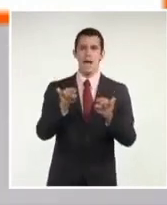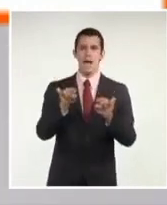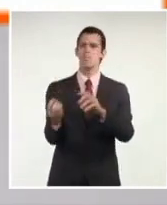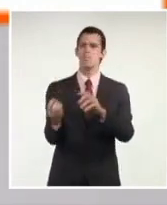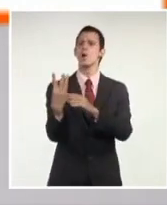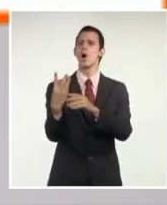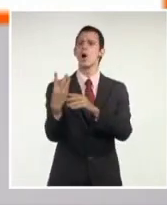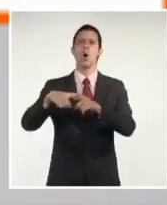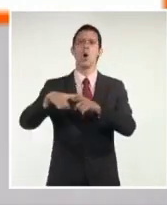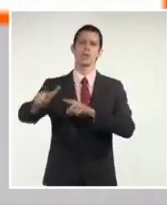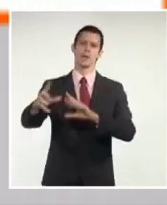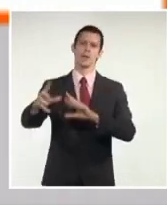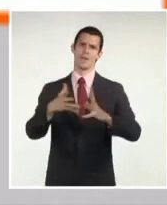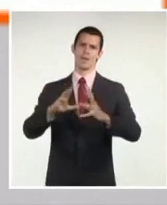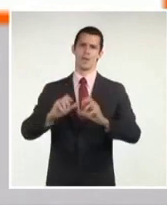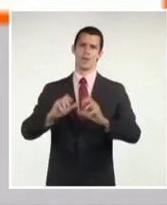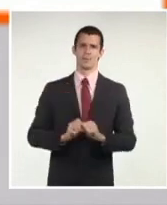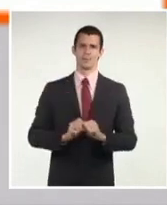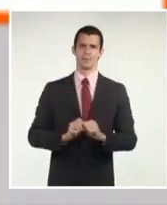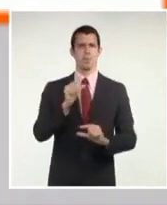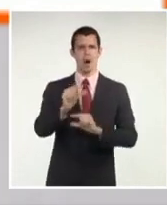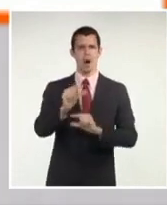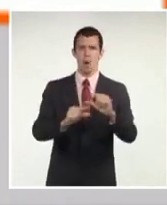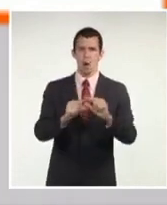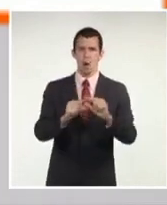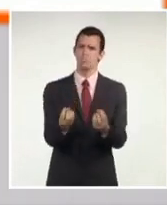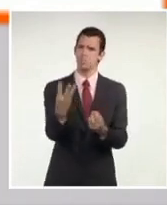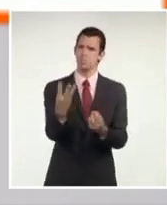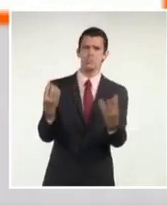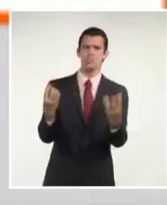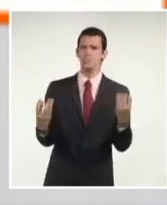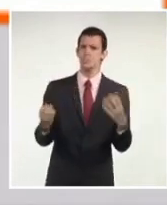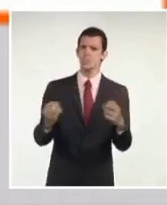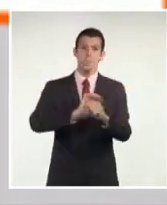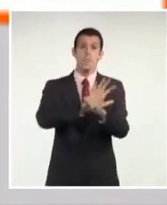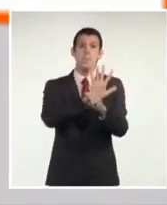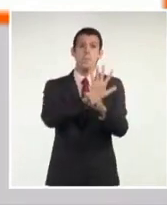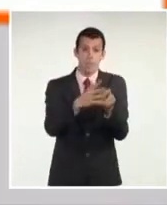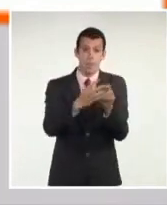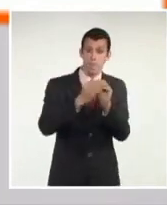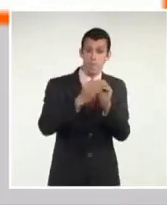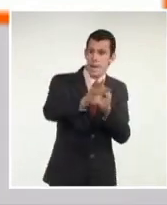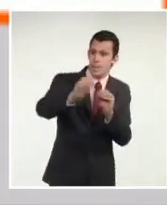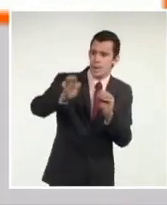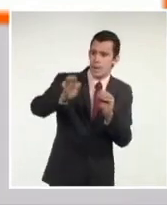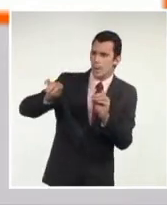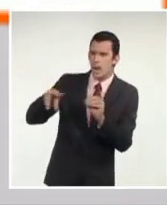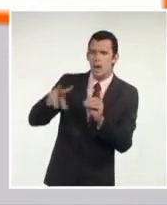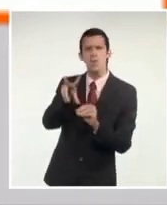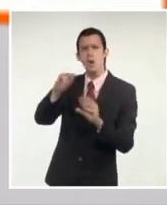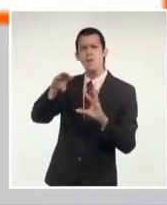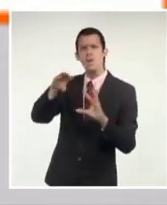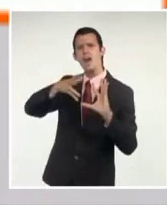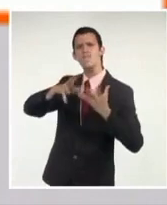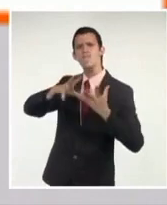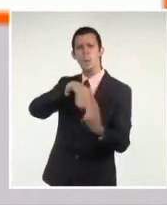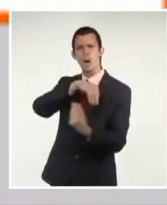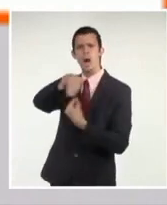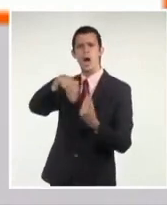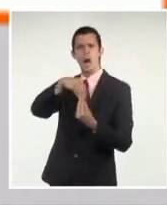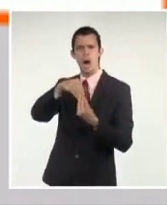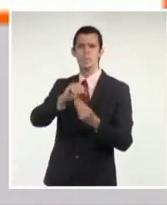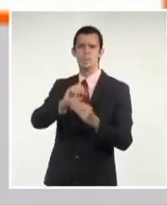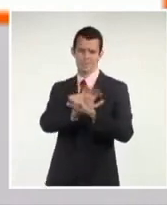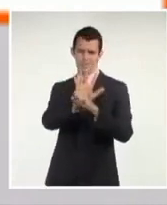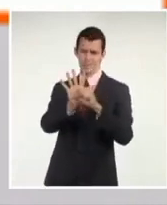virus sigue transmitiéndose. Ahora, la siguiente, ¿cómo ha ido cambiando el virus